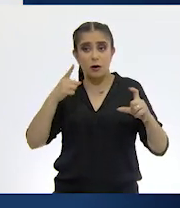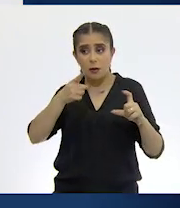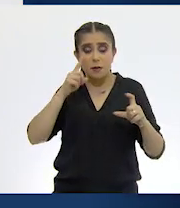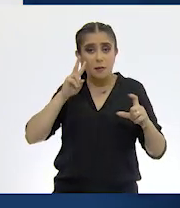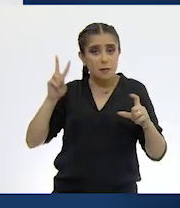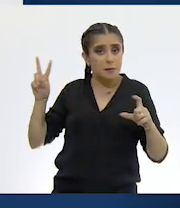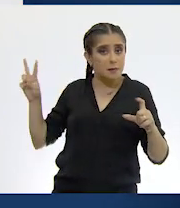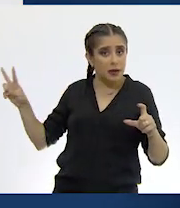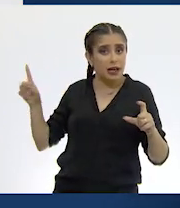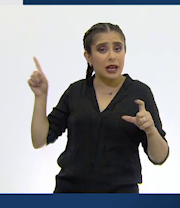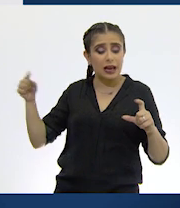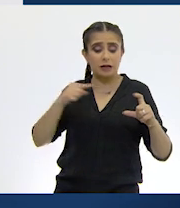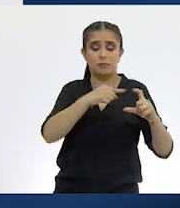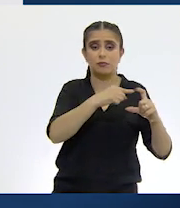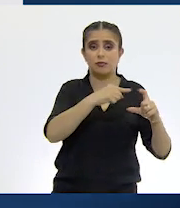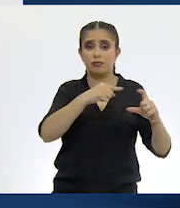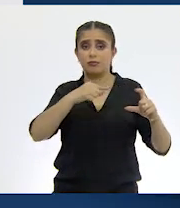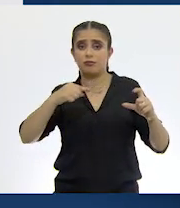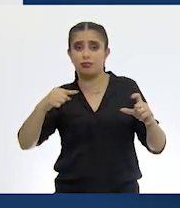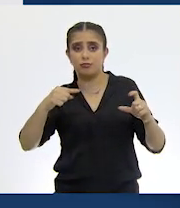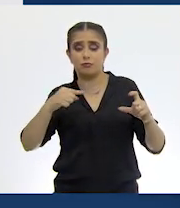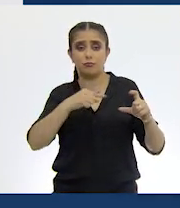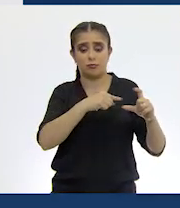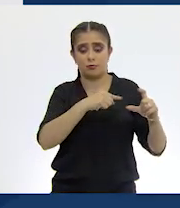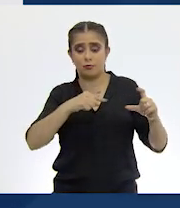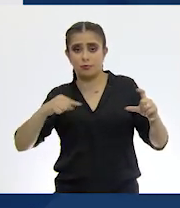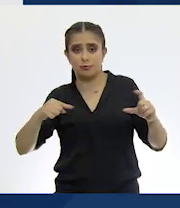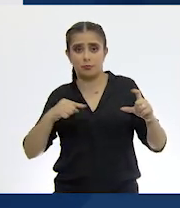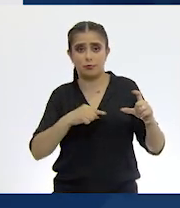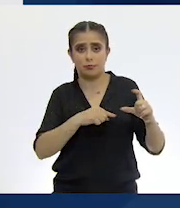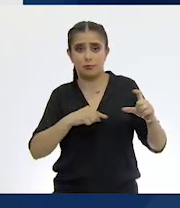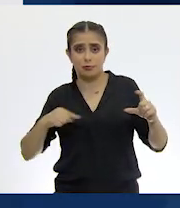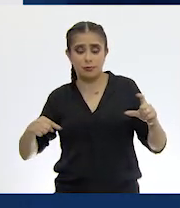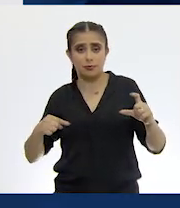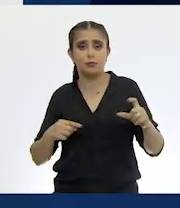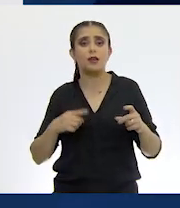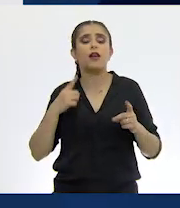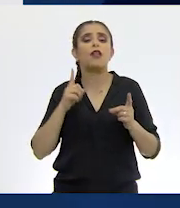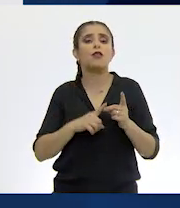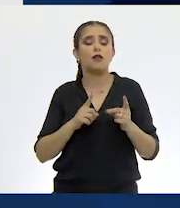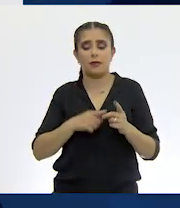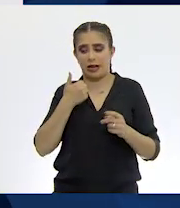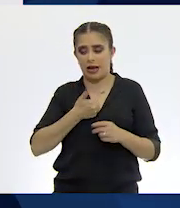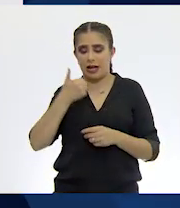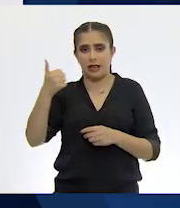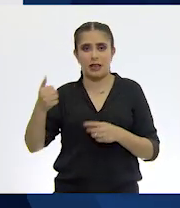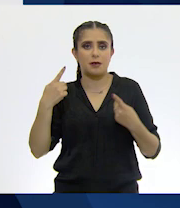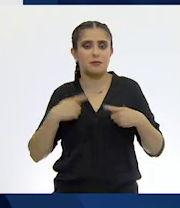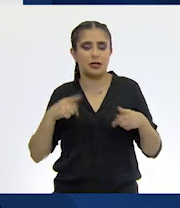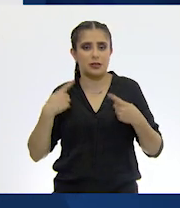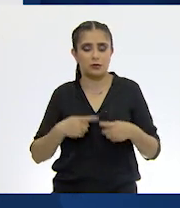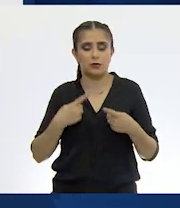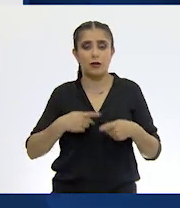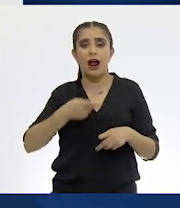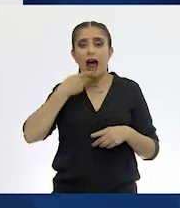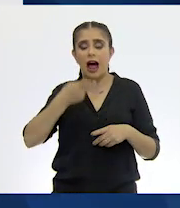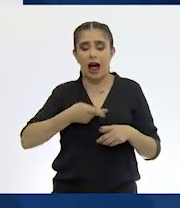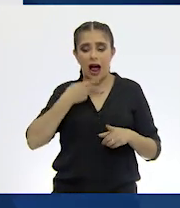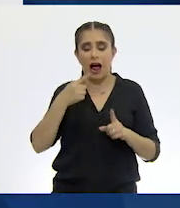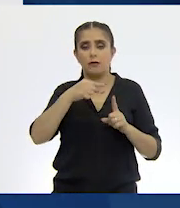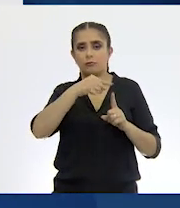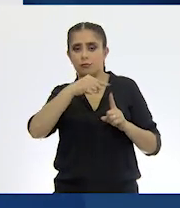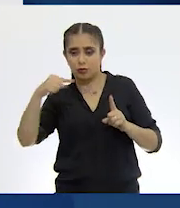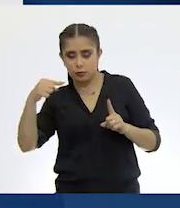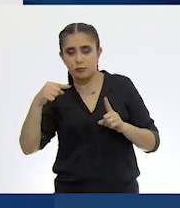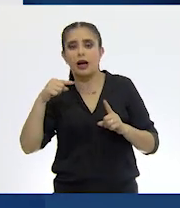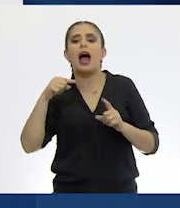das cuenta, el guión largo nos está marcando los parlamentos, lo que dice cada personaje. Y eso nos ayuda a